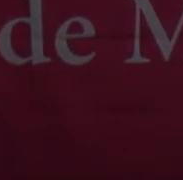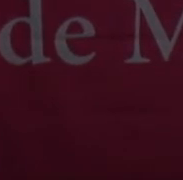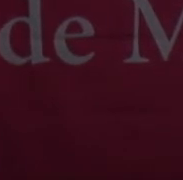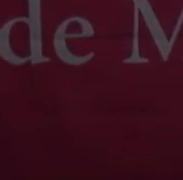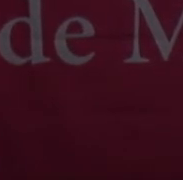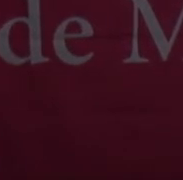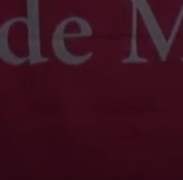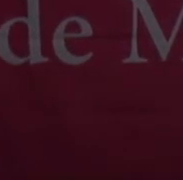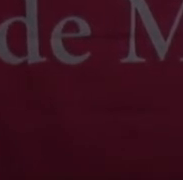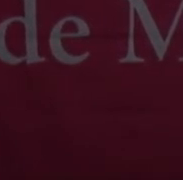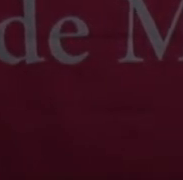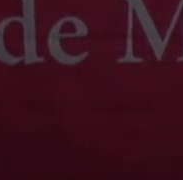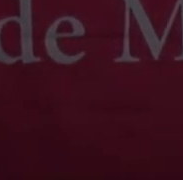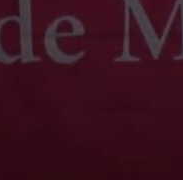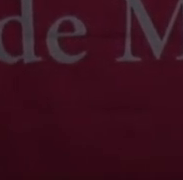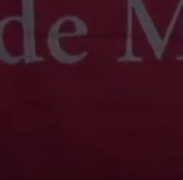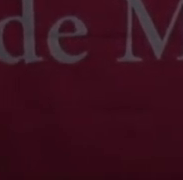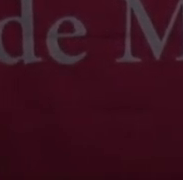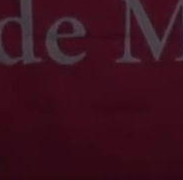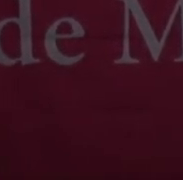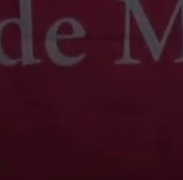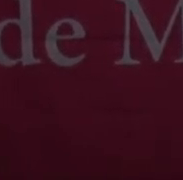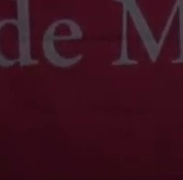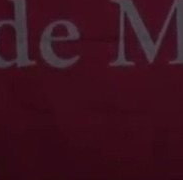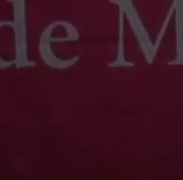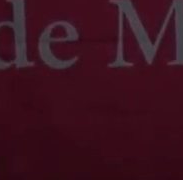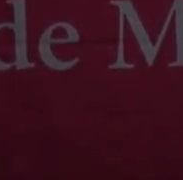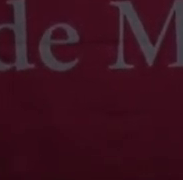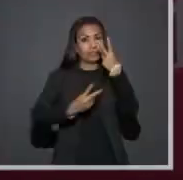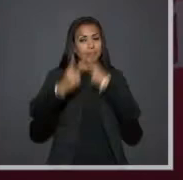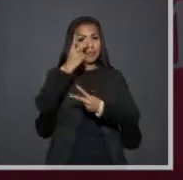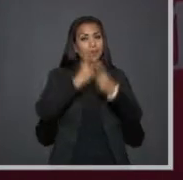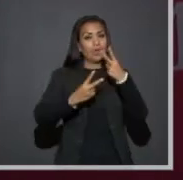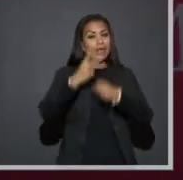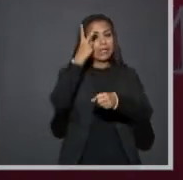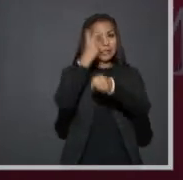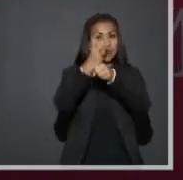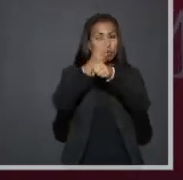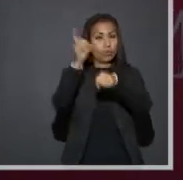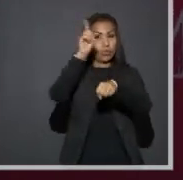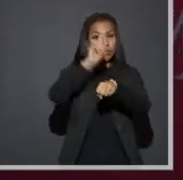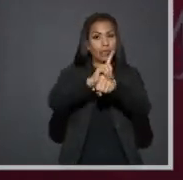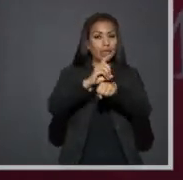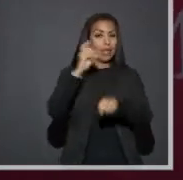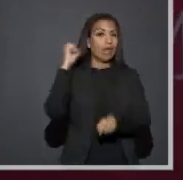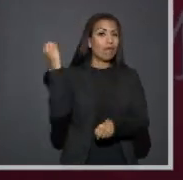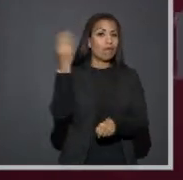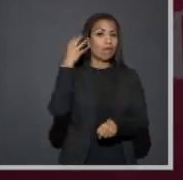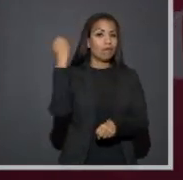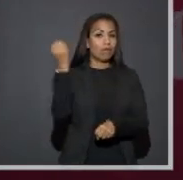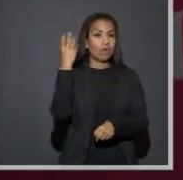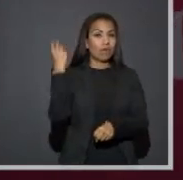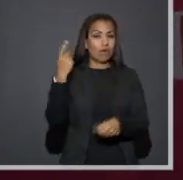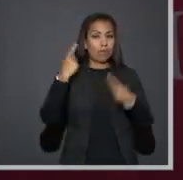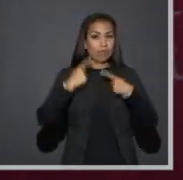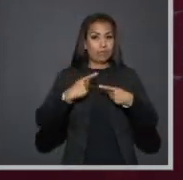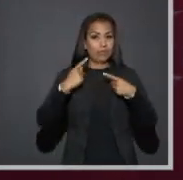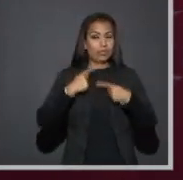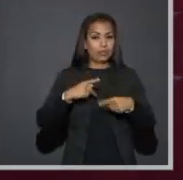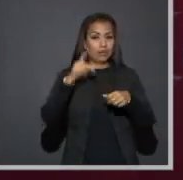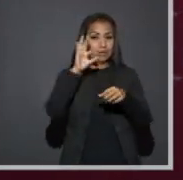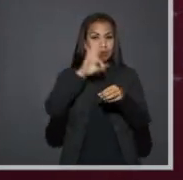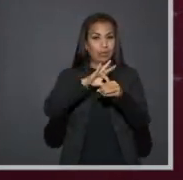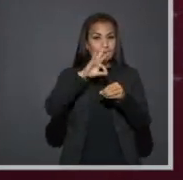de la Federación de Estudiantes, les damos la más cordial bienvenida al segundo día del Foro de Candidatos a la Presidencia